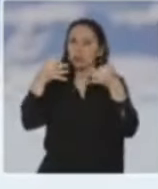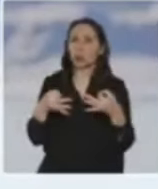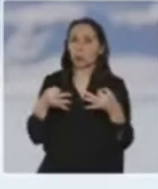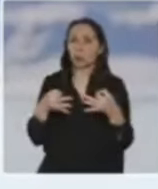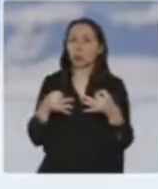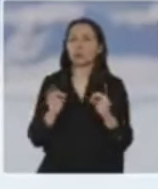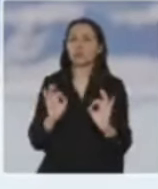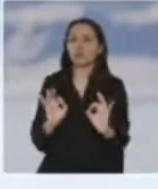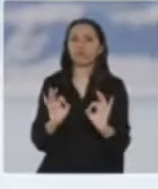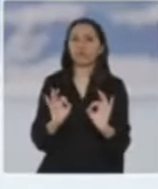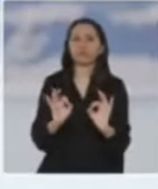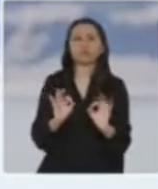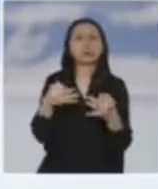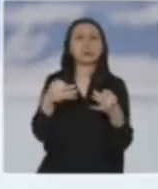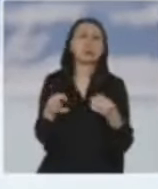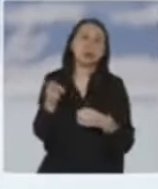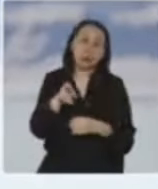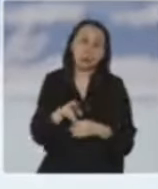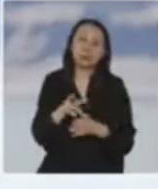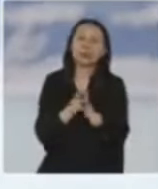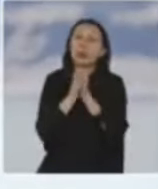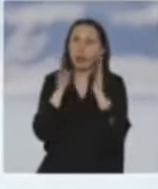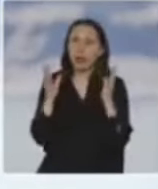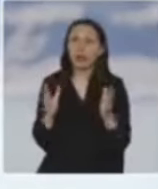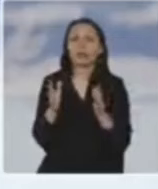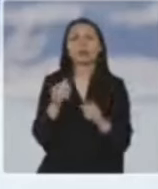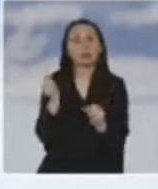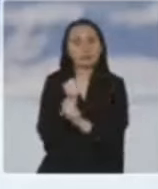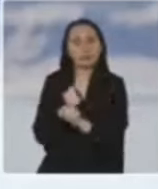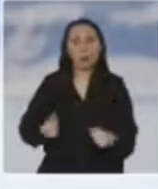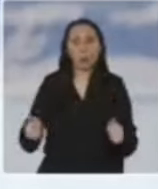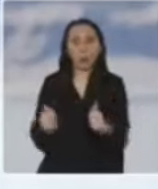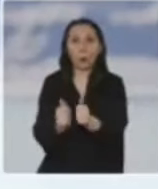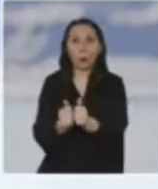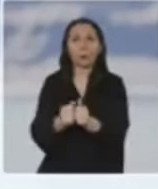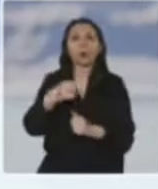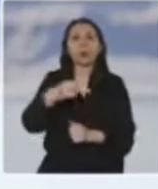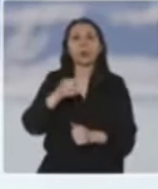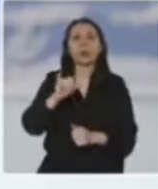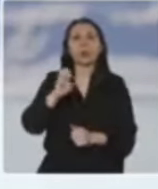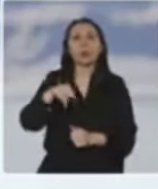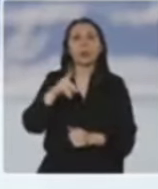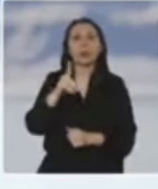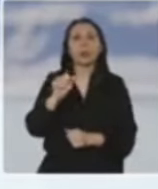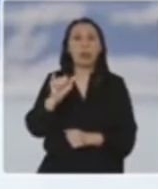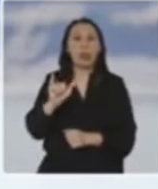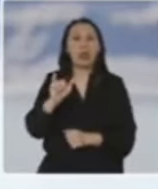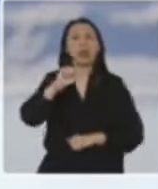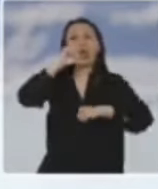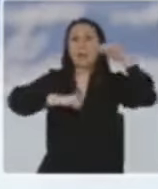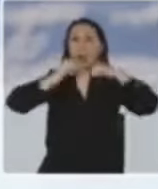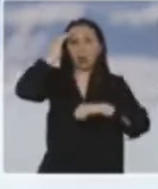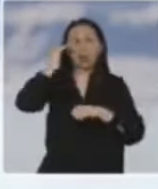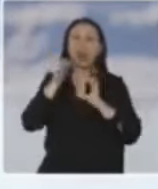unos estándares de seguridad valga la redundancia tremendo y estamos trabajando en conjunto con Hyundai empresa coreana